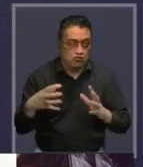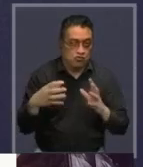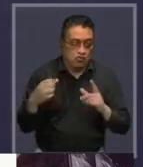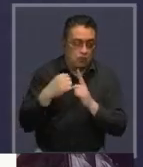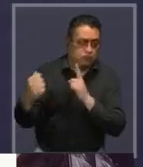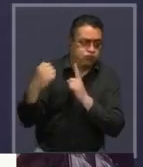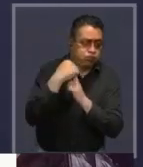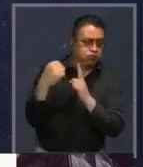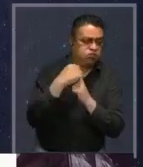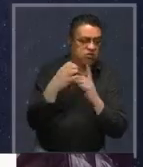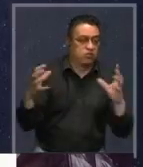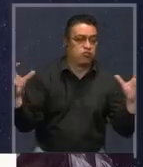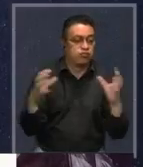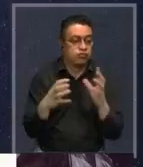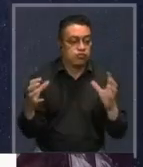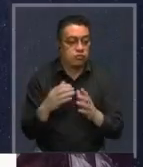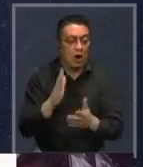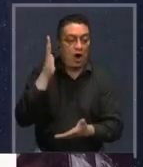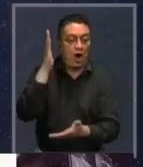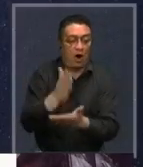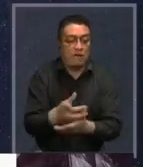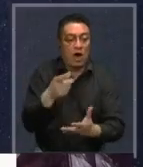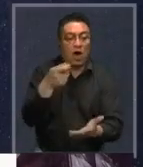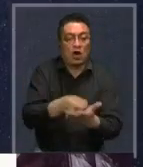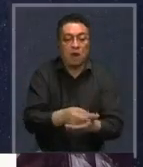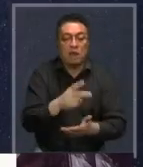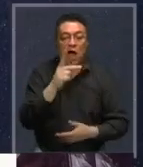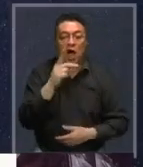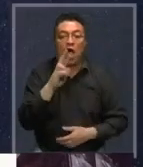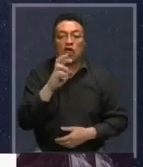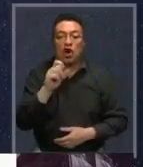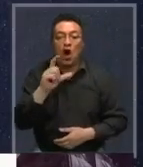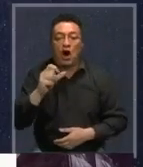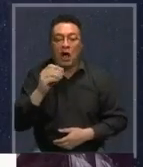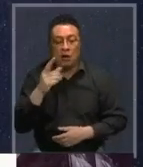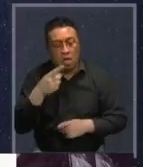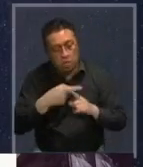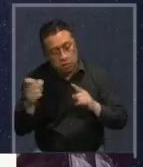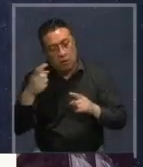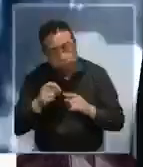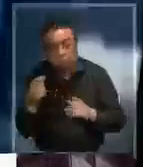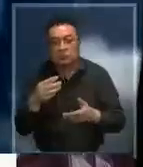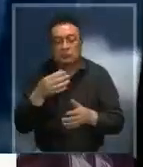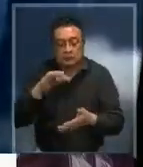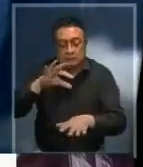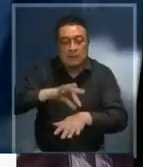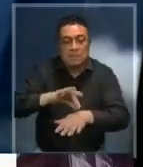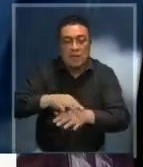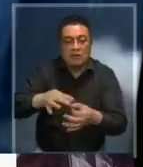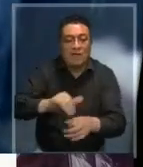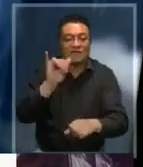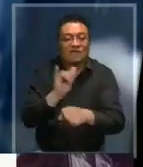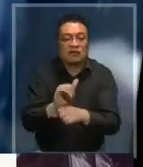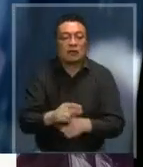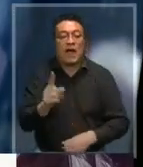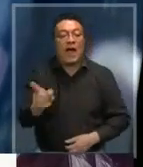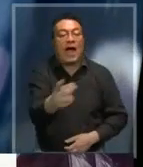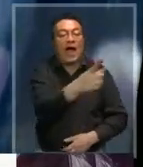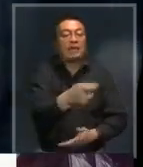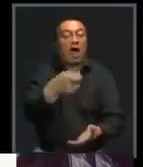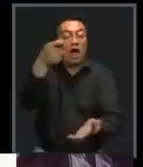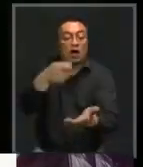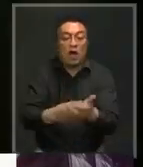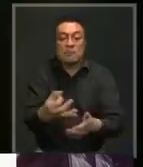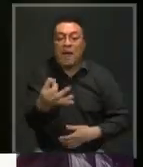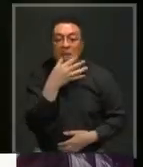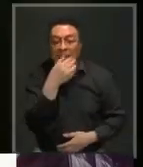Casanova quien la obligaba a comprar drogas inductoras del sueño con recetas falsas anda a comprar las